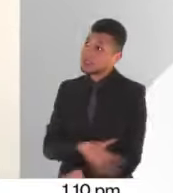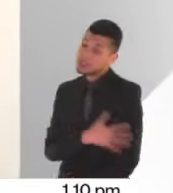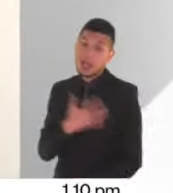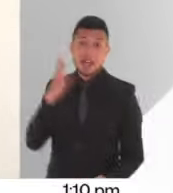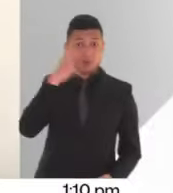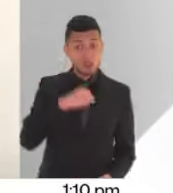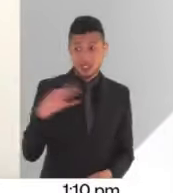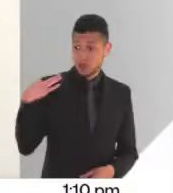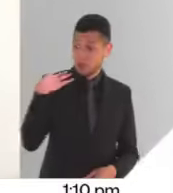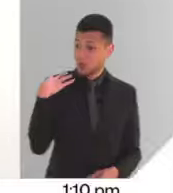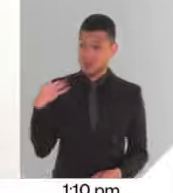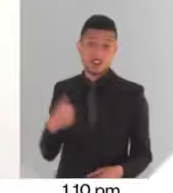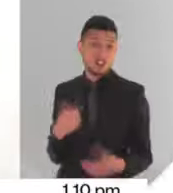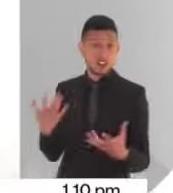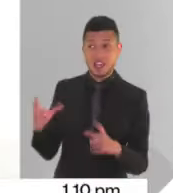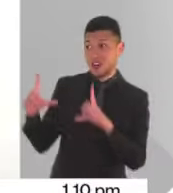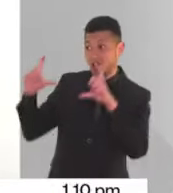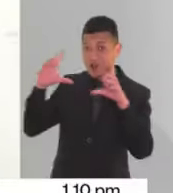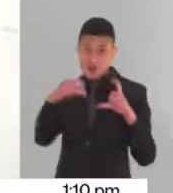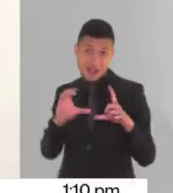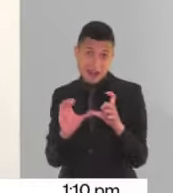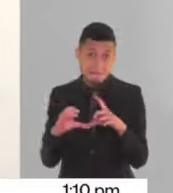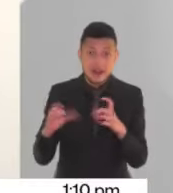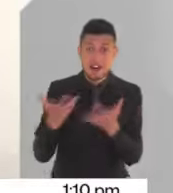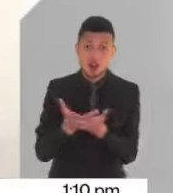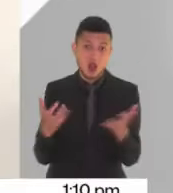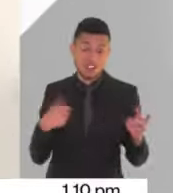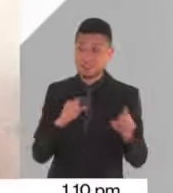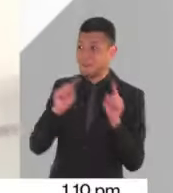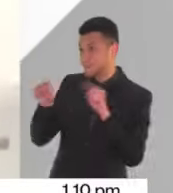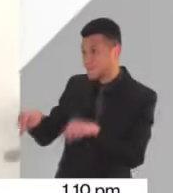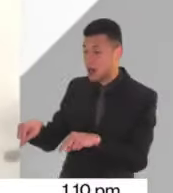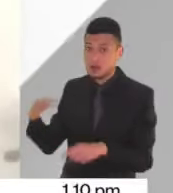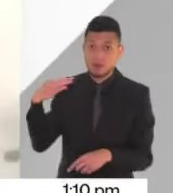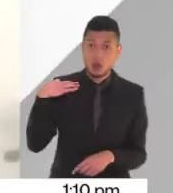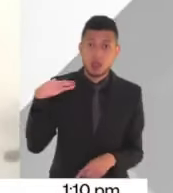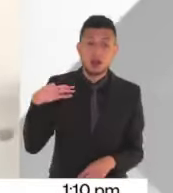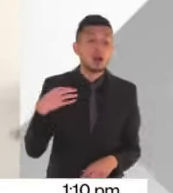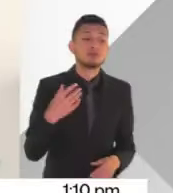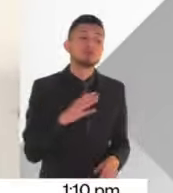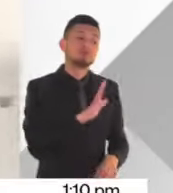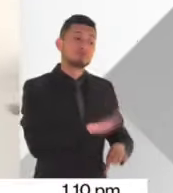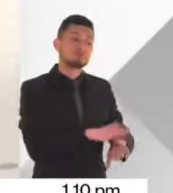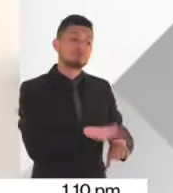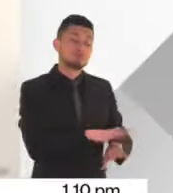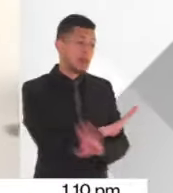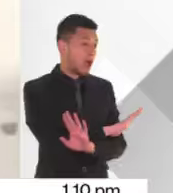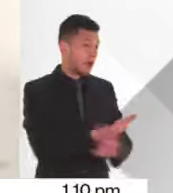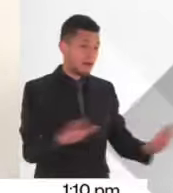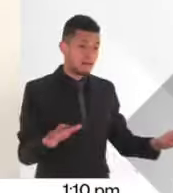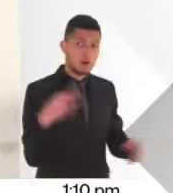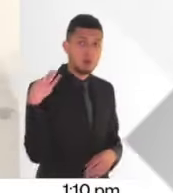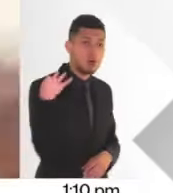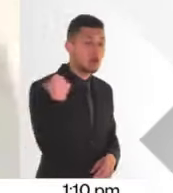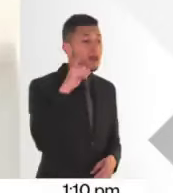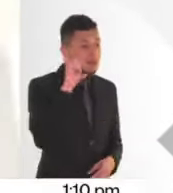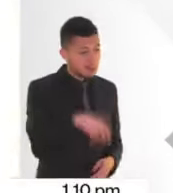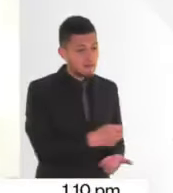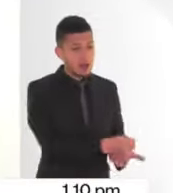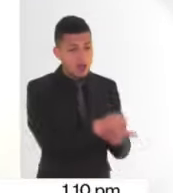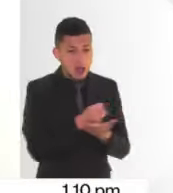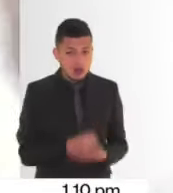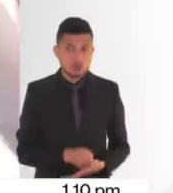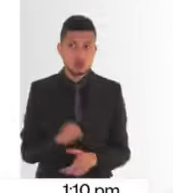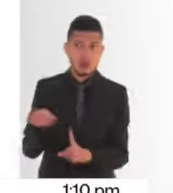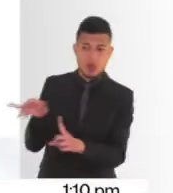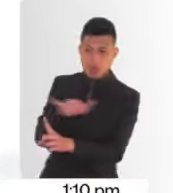bueno, ¿no? Las cámaras, todo eso. Ya después de un tiempo, entonces, bueno, mami, usted se acaba la agencia de modelaje, usted nos tiene que ayudar a enamorar